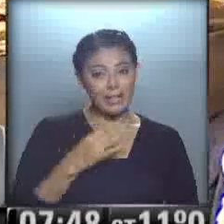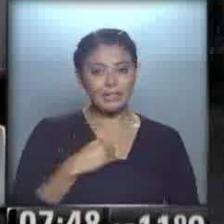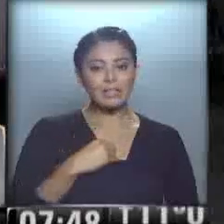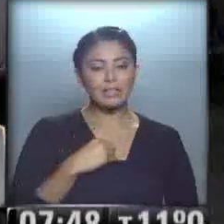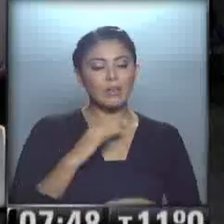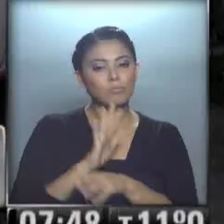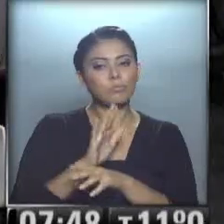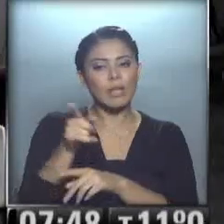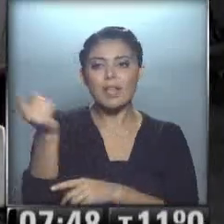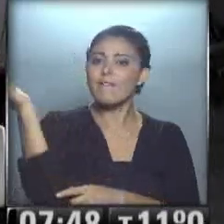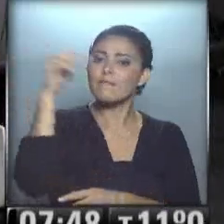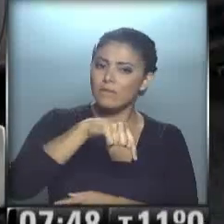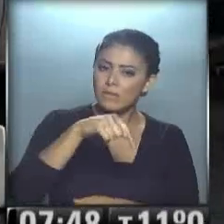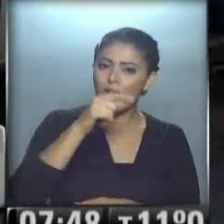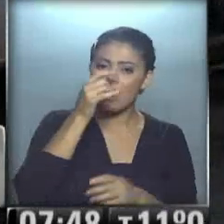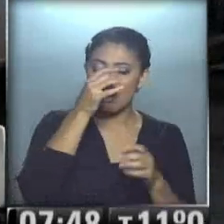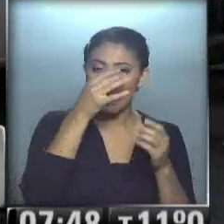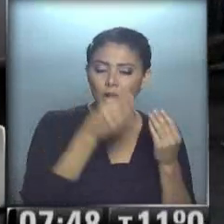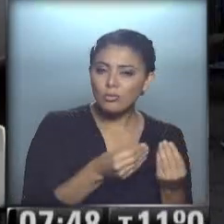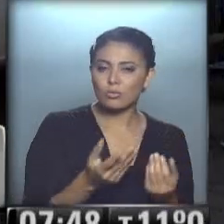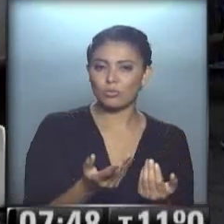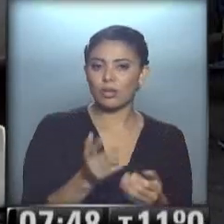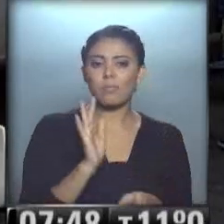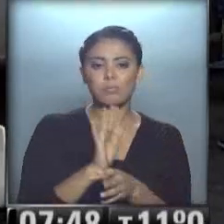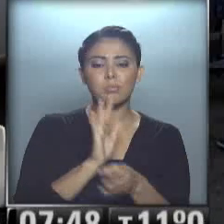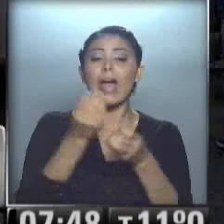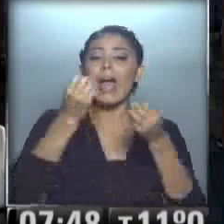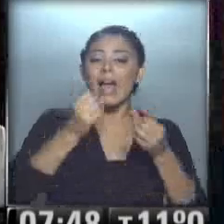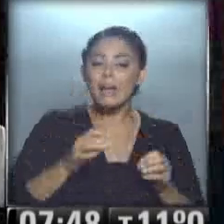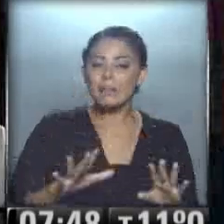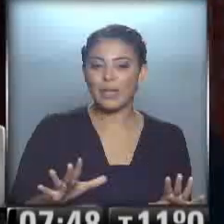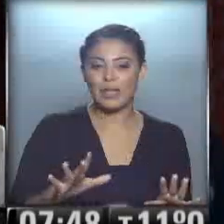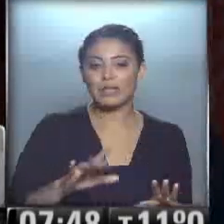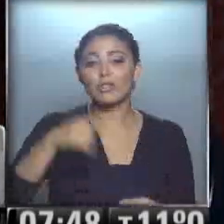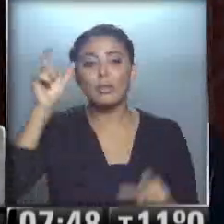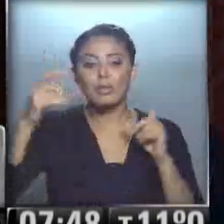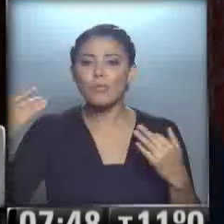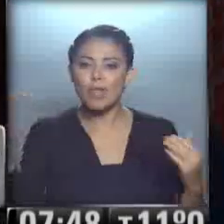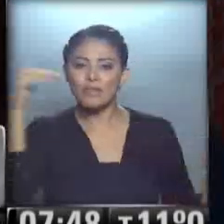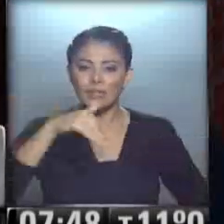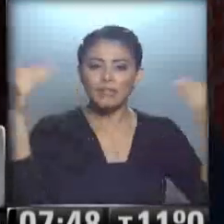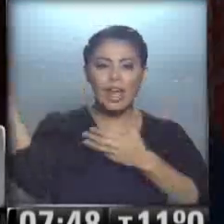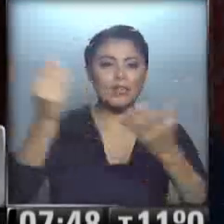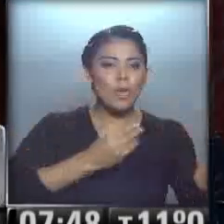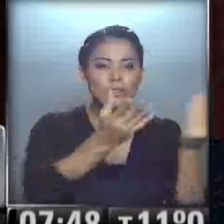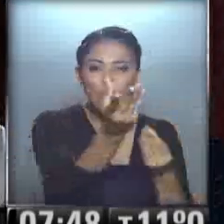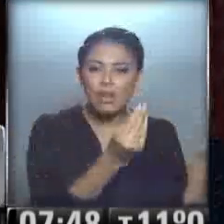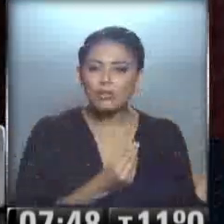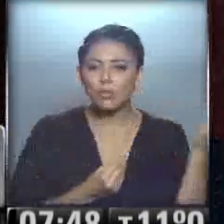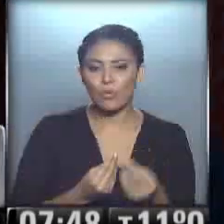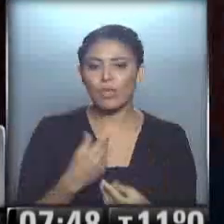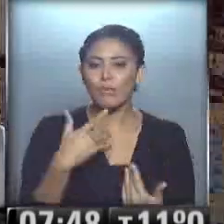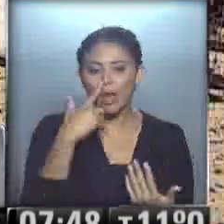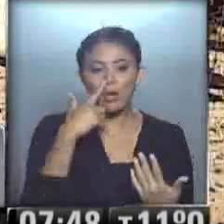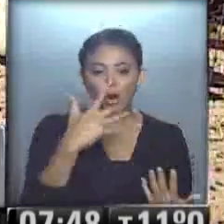una mirada de que Eve vino, puso su mano acá y es, como decir, el inicio para que otra gente pueda venir a ayudarnos y realmente que